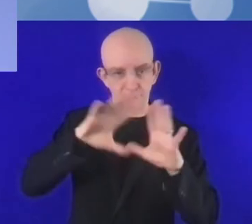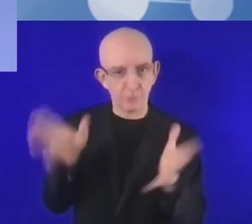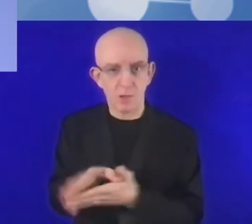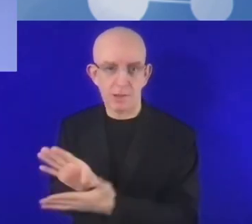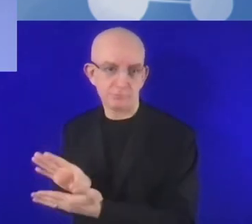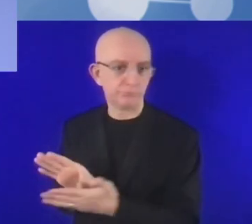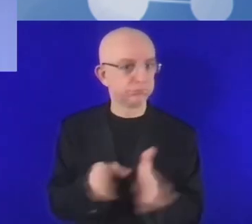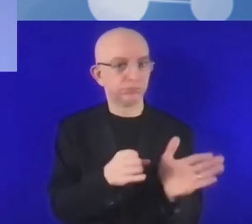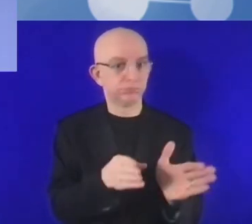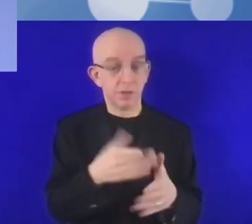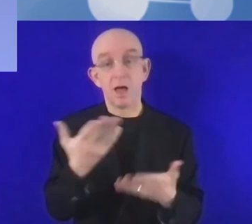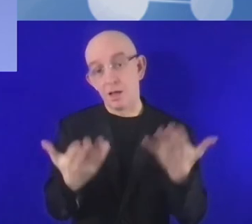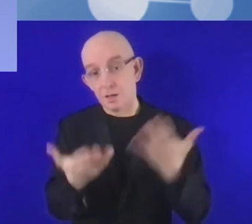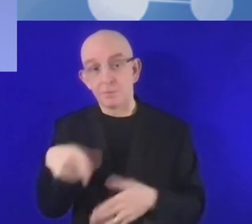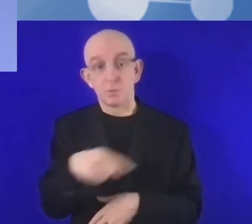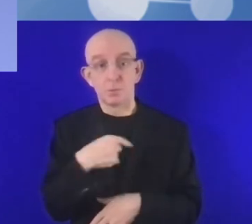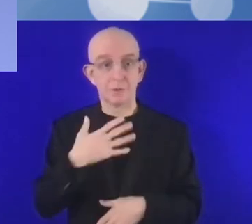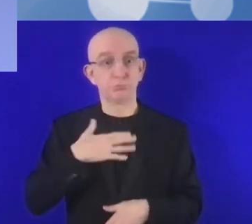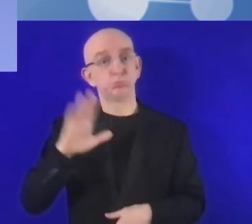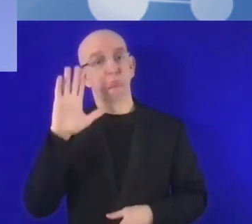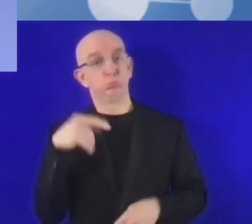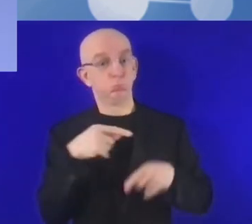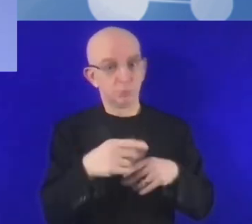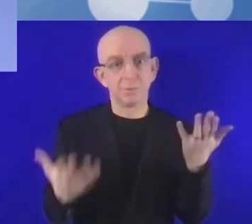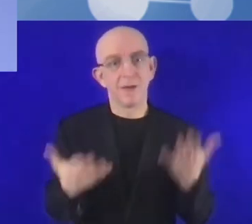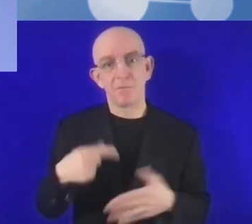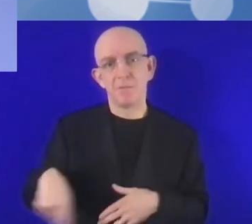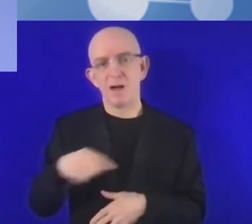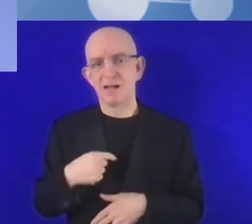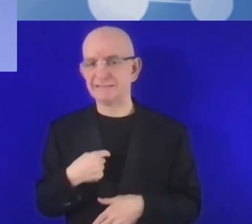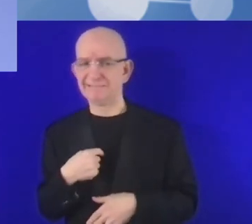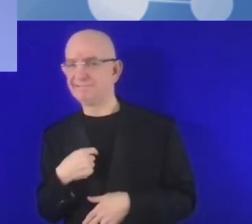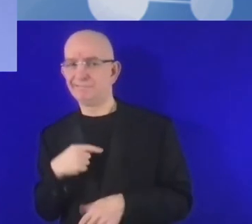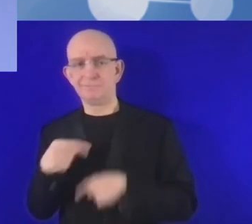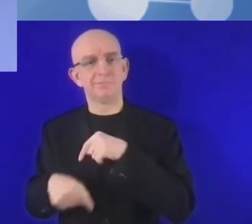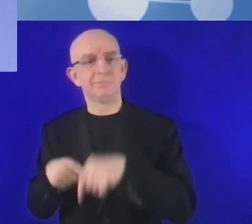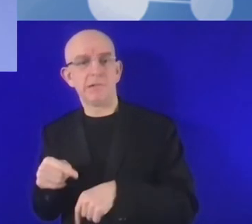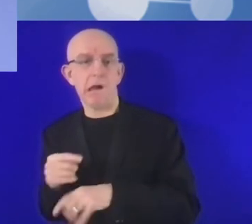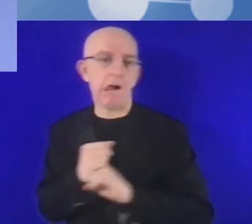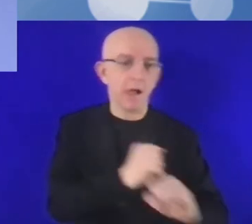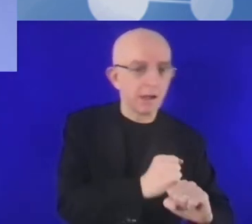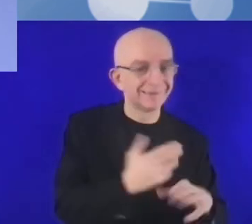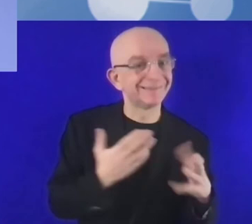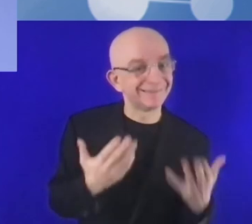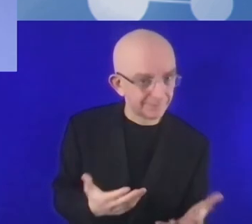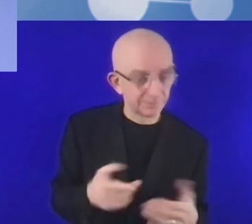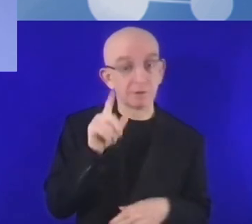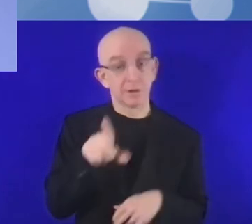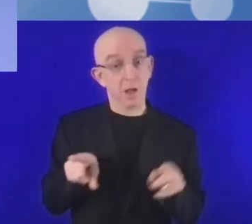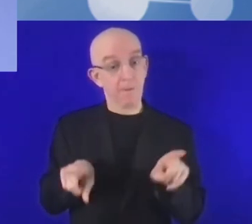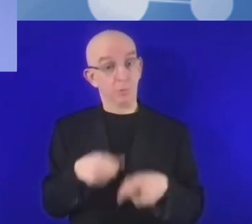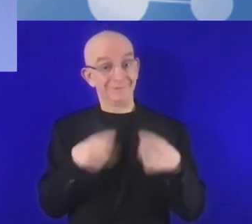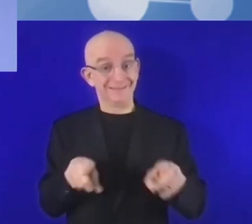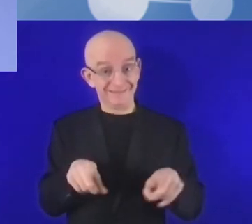se verán obligados a usar este tipo de servicios. En cuanto a la música, tendremos que preguntarnos qué es calidad. ¿Quién